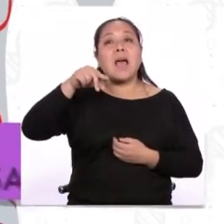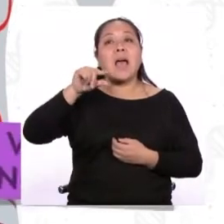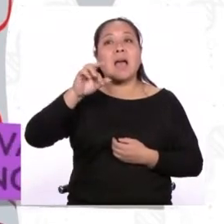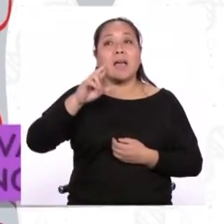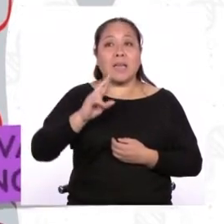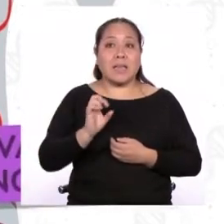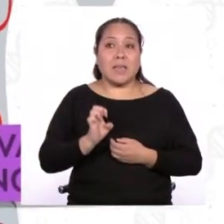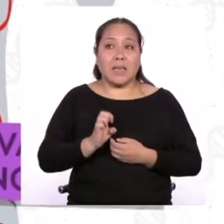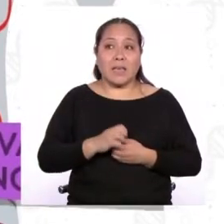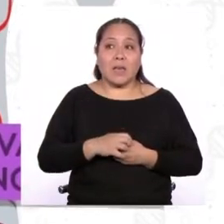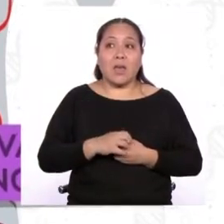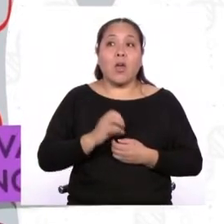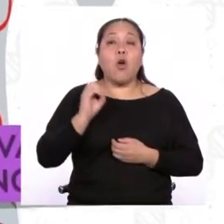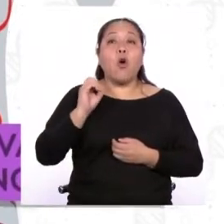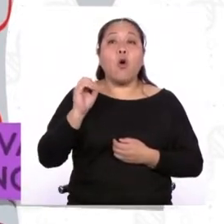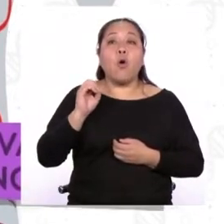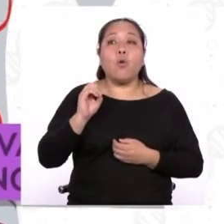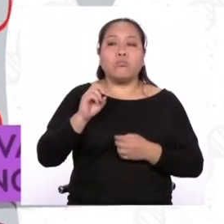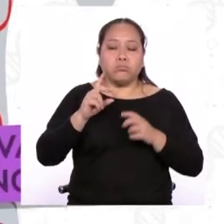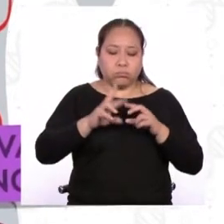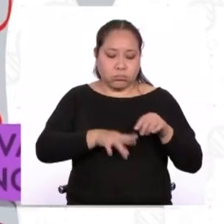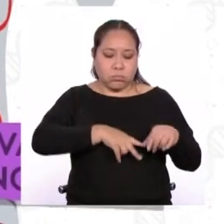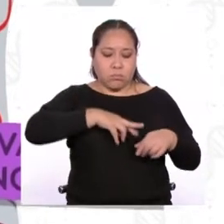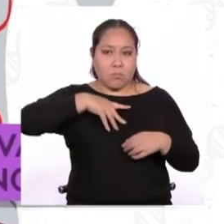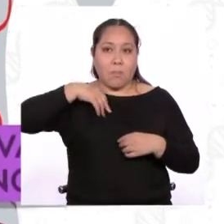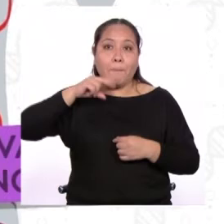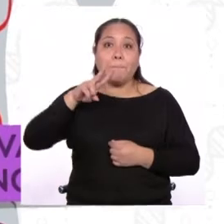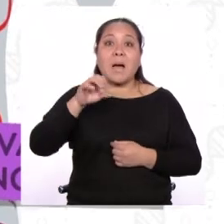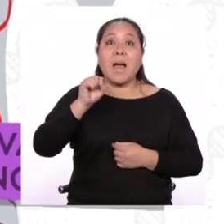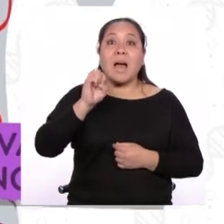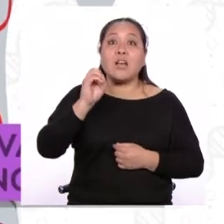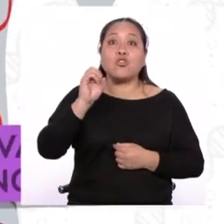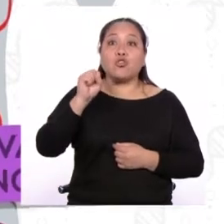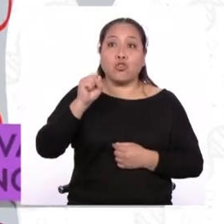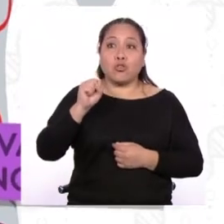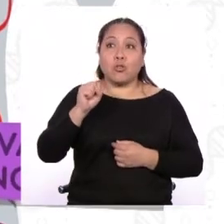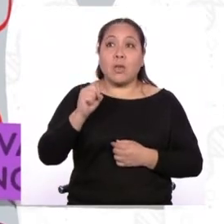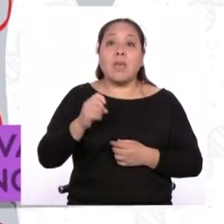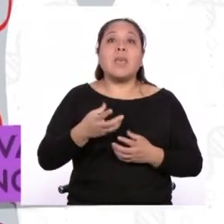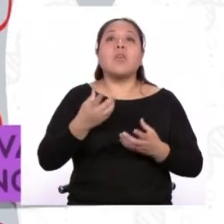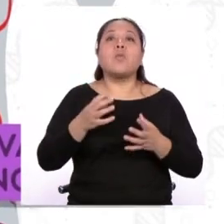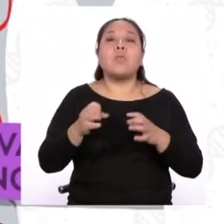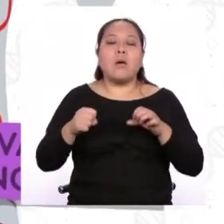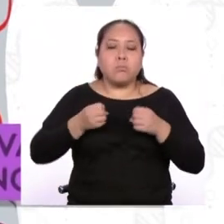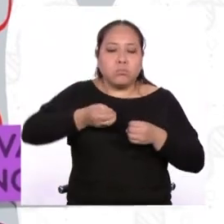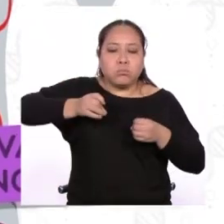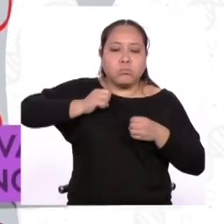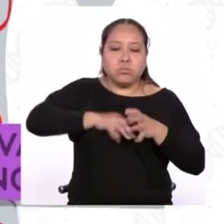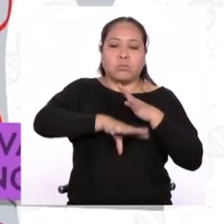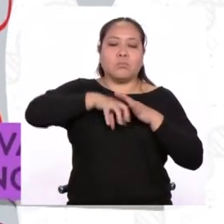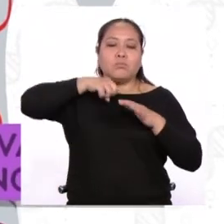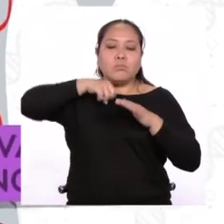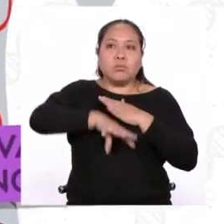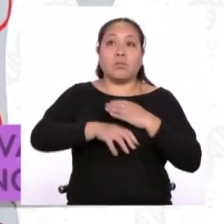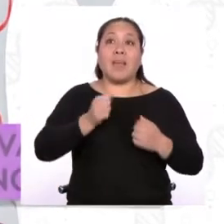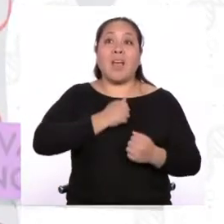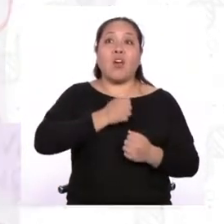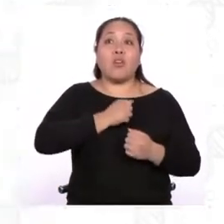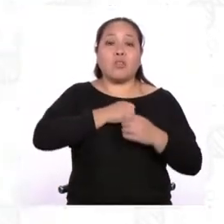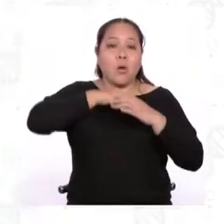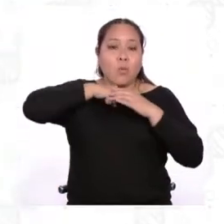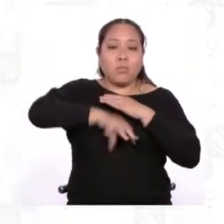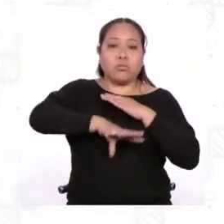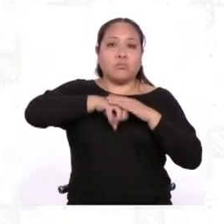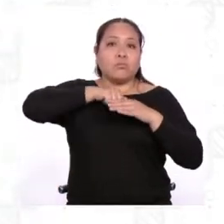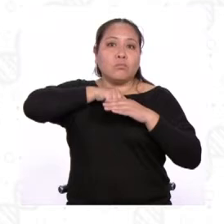de tubos como los vasos sanguíneos y una bomba muscular para mover ese líquido, que es el corazón. Existen 2